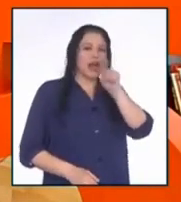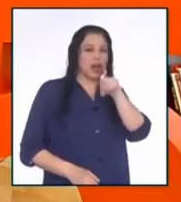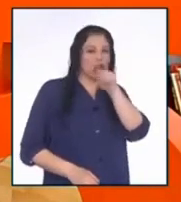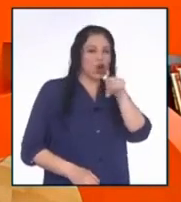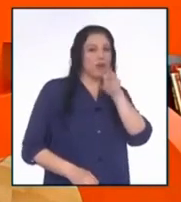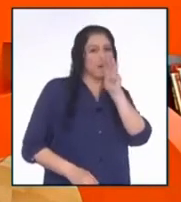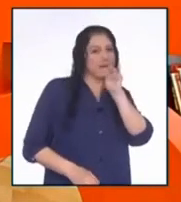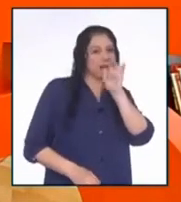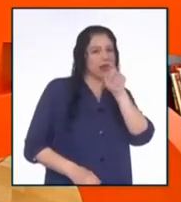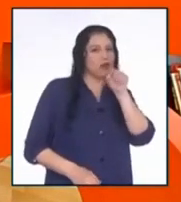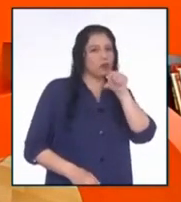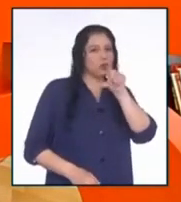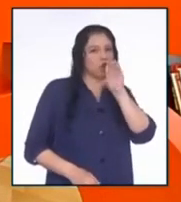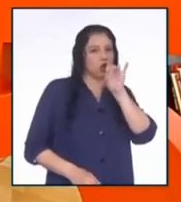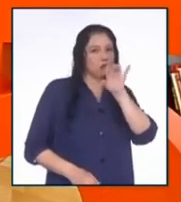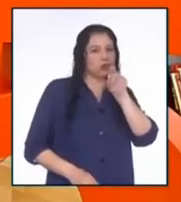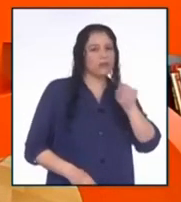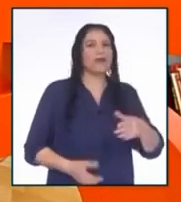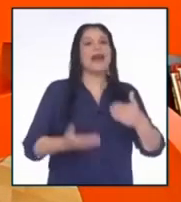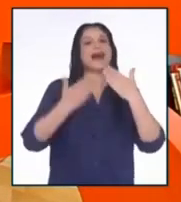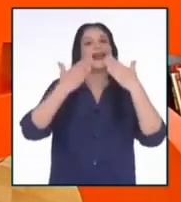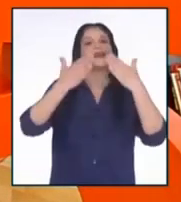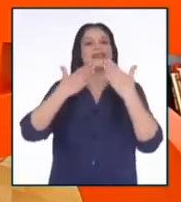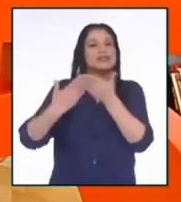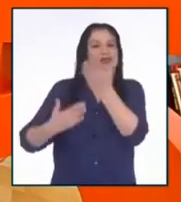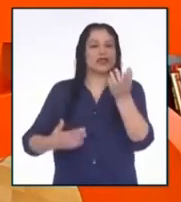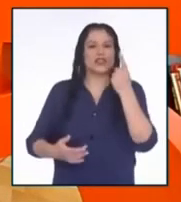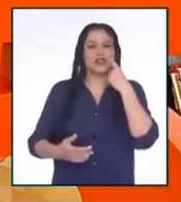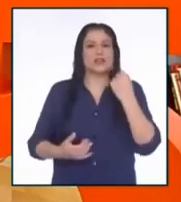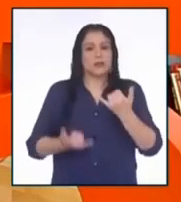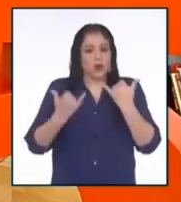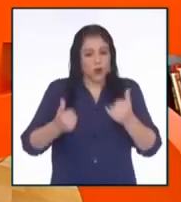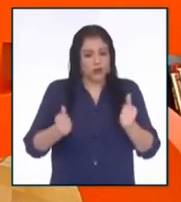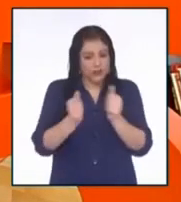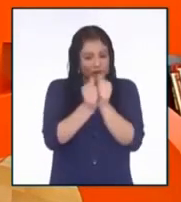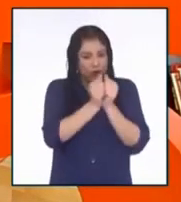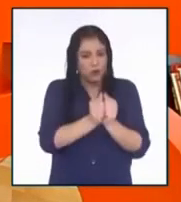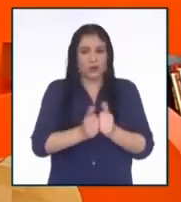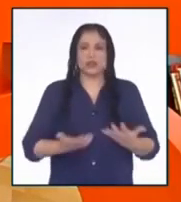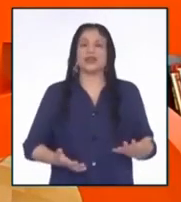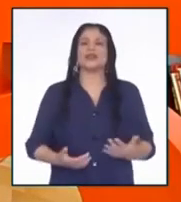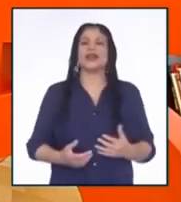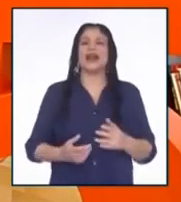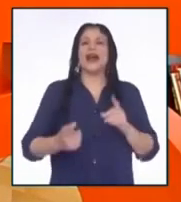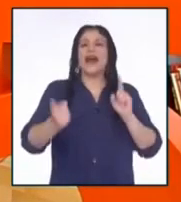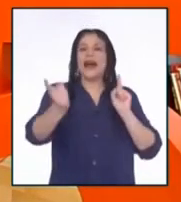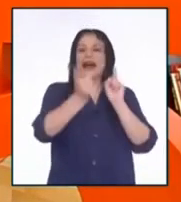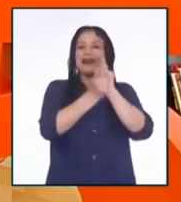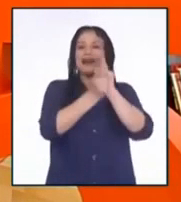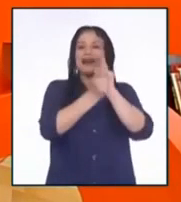promo2020@minedu.gov.pe. Gracias chicas y chicos por acompañarnos en el programa de hoy. Hasta luego, Tupanán.